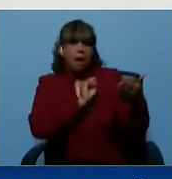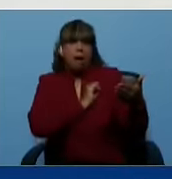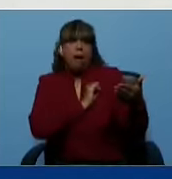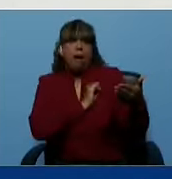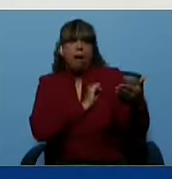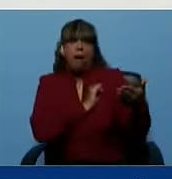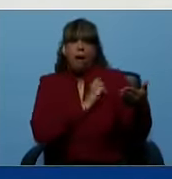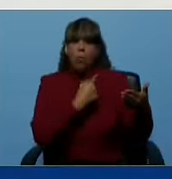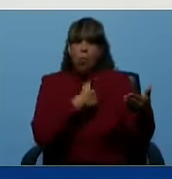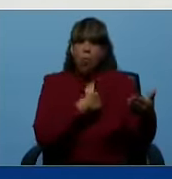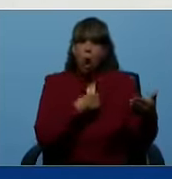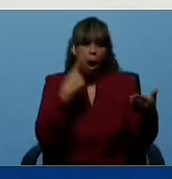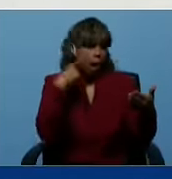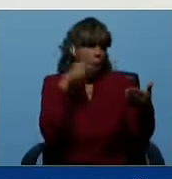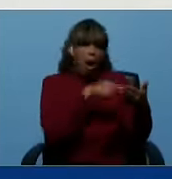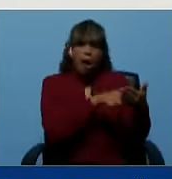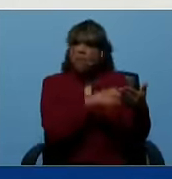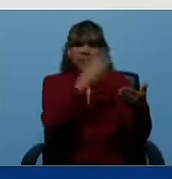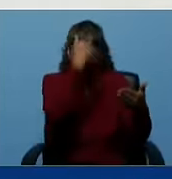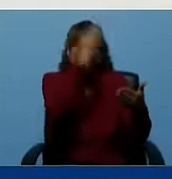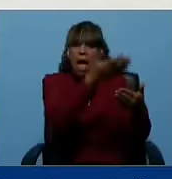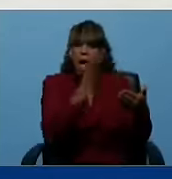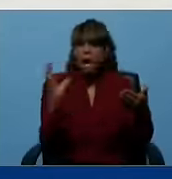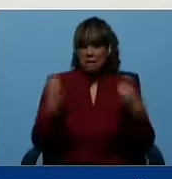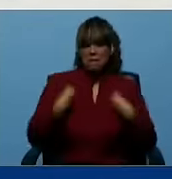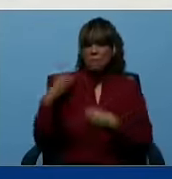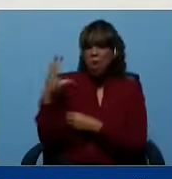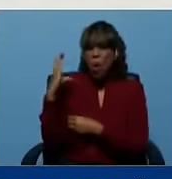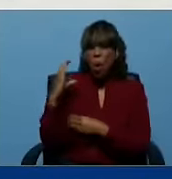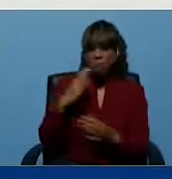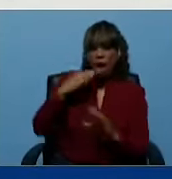¿Qué vas a empezar tú a contestar a un bicho que está en Colombia?